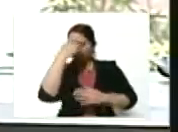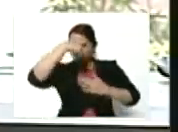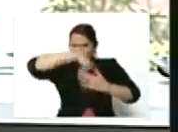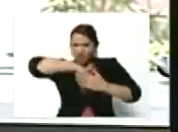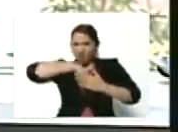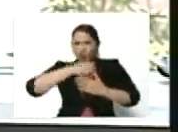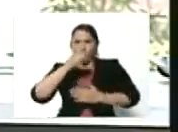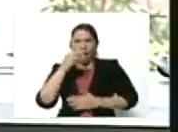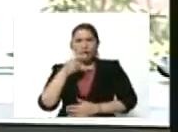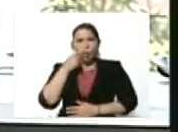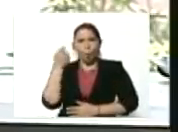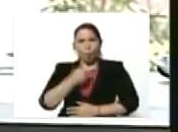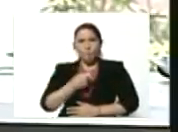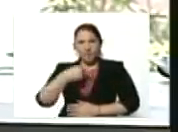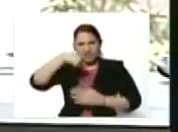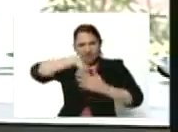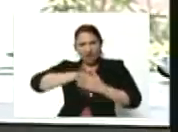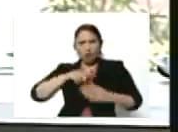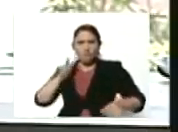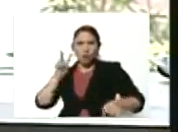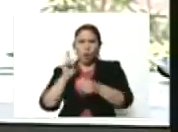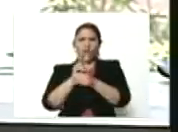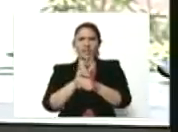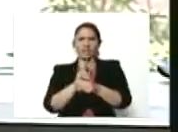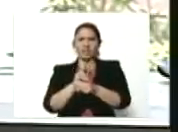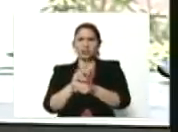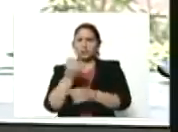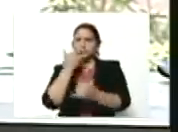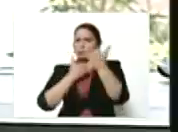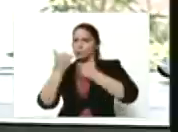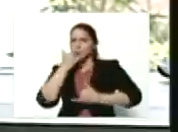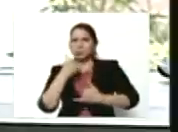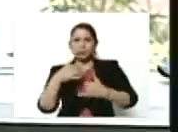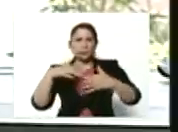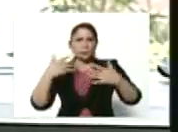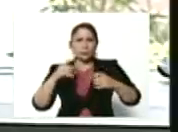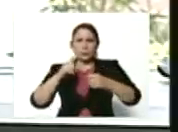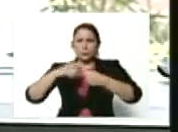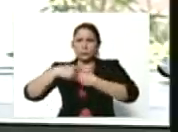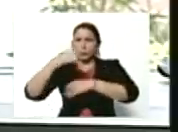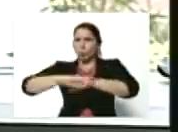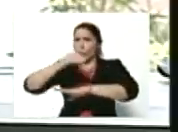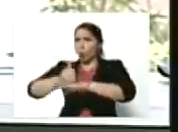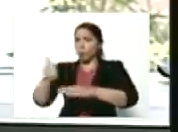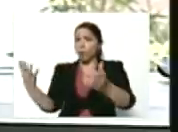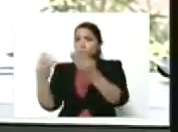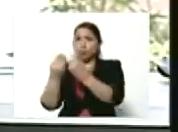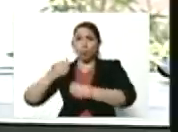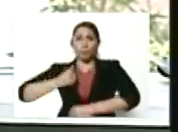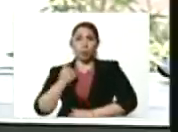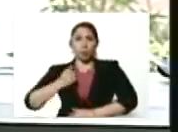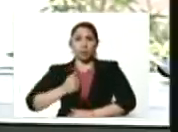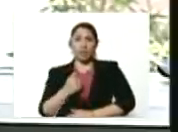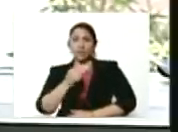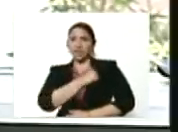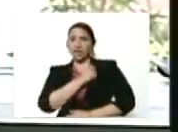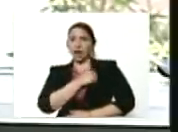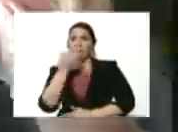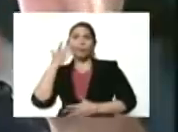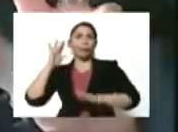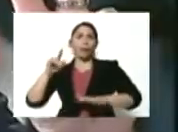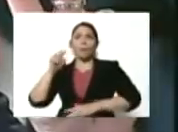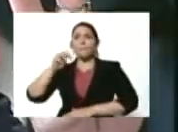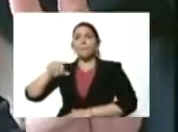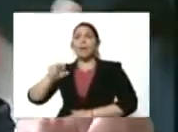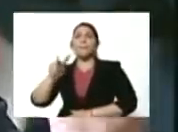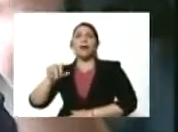de frustraciones, involucrado en muchos crímenes de aquella época con esos policías de Chacao, el tal Mavares, ¿no? Sí, Mavares y